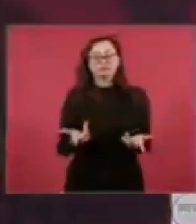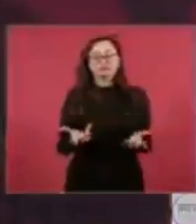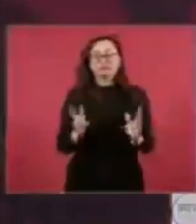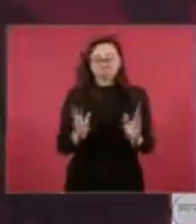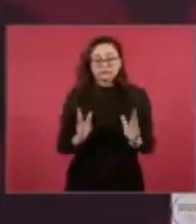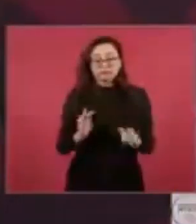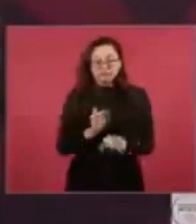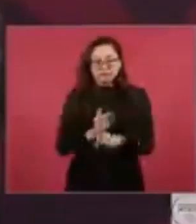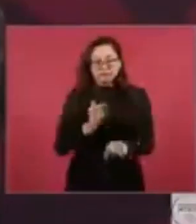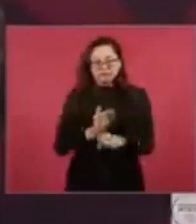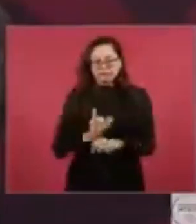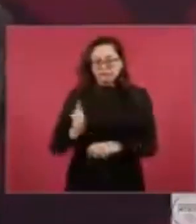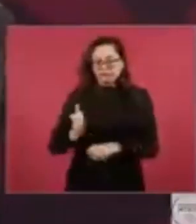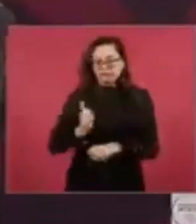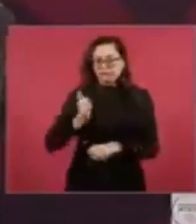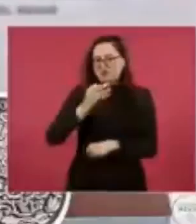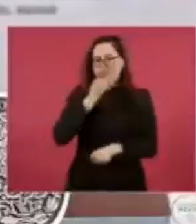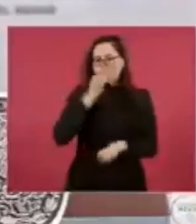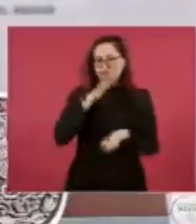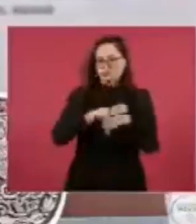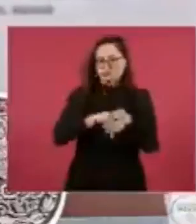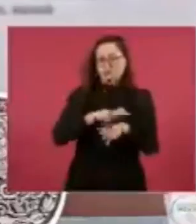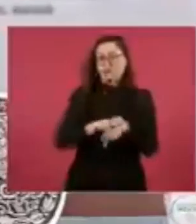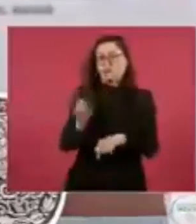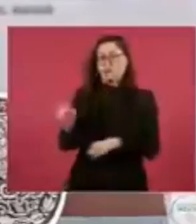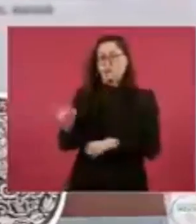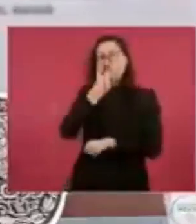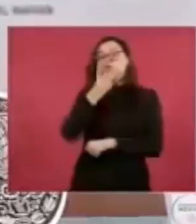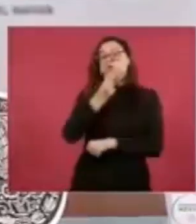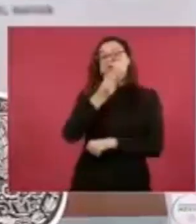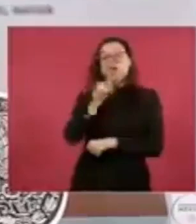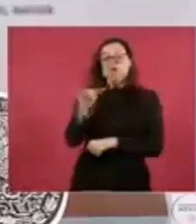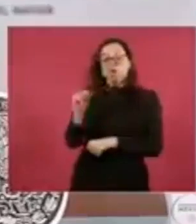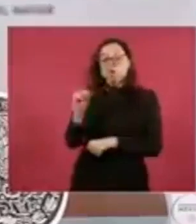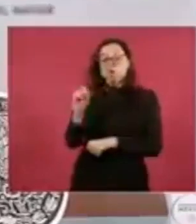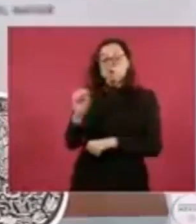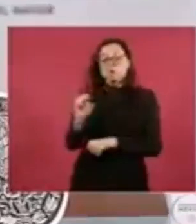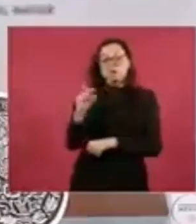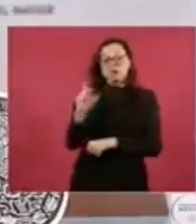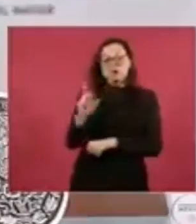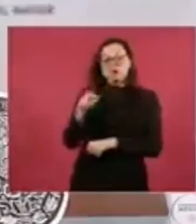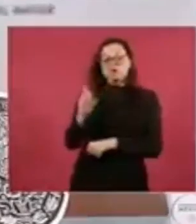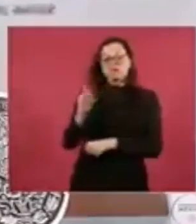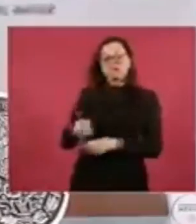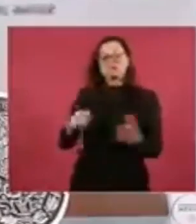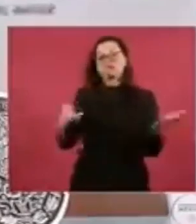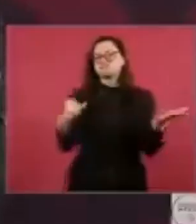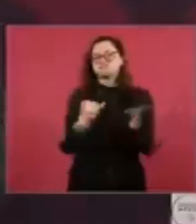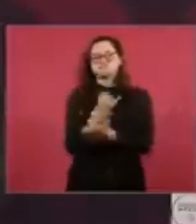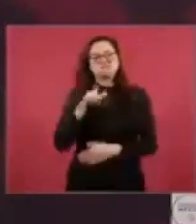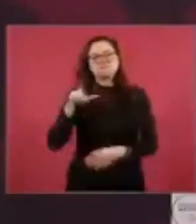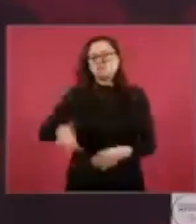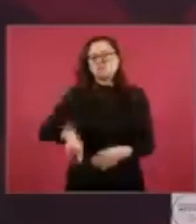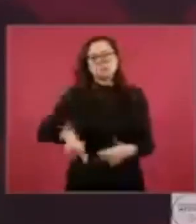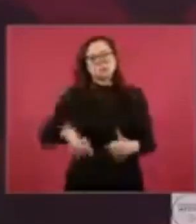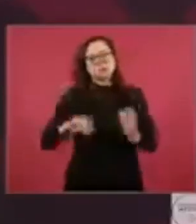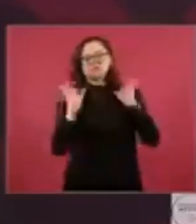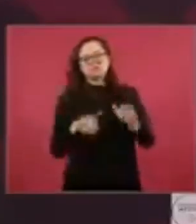me ha manifestado no va a trabajar en el gobierno